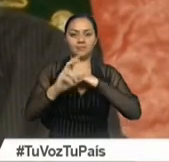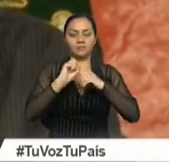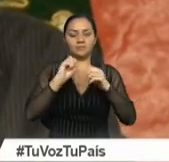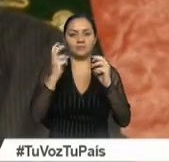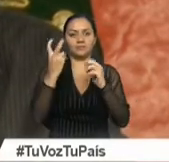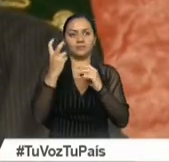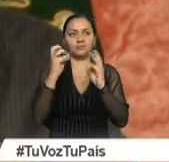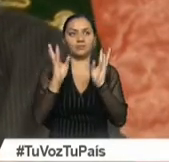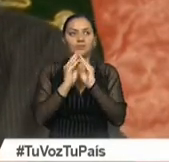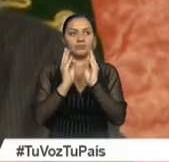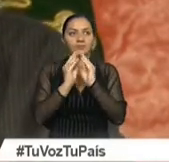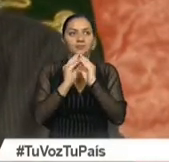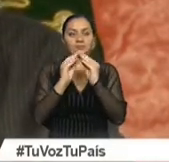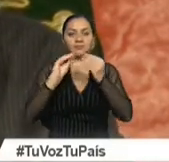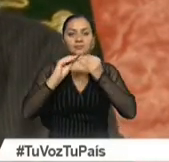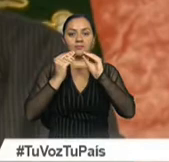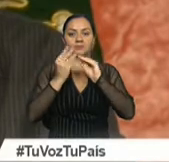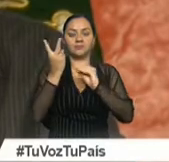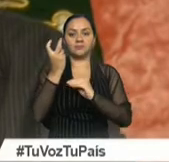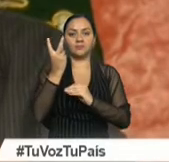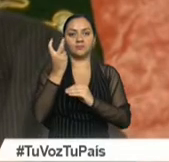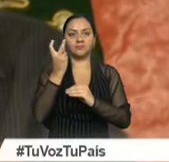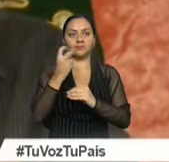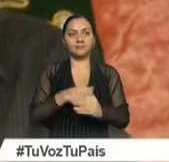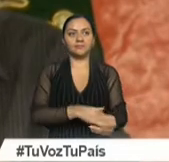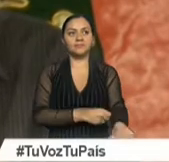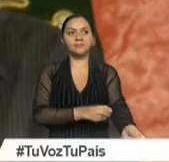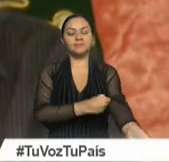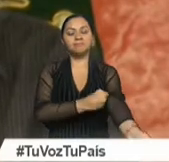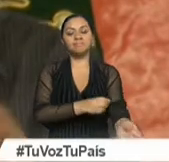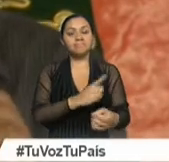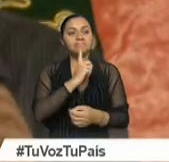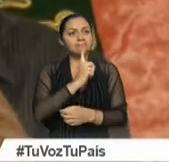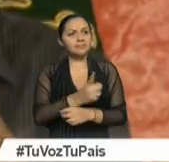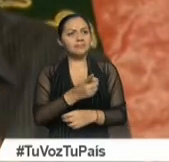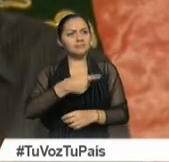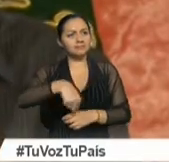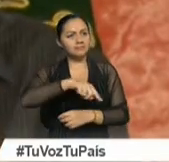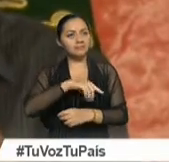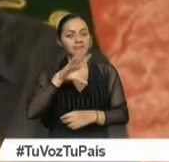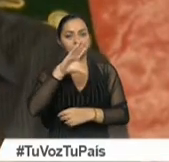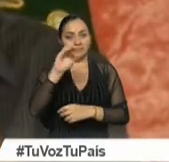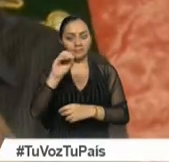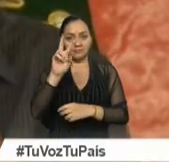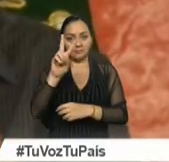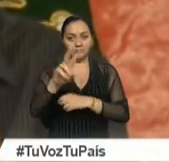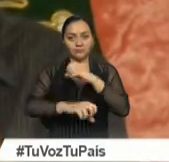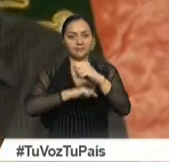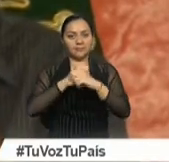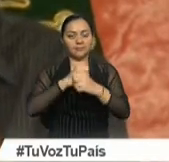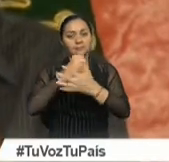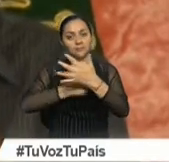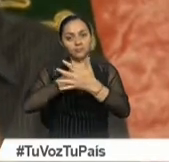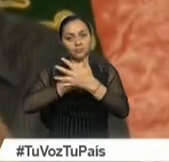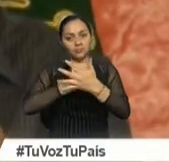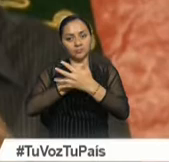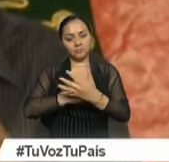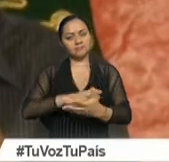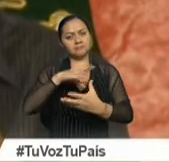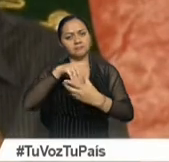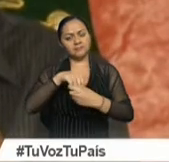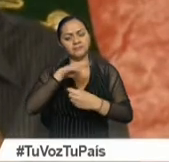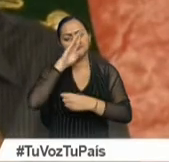Congreso número 12. Es innegable que en los 52 años de lucha, de